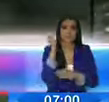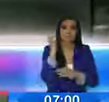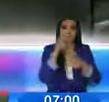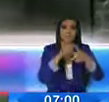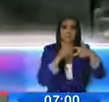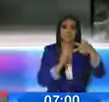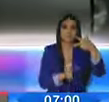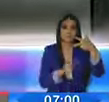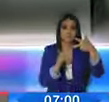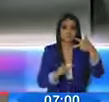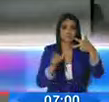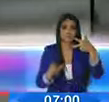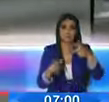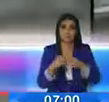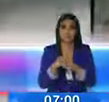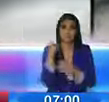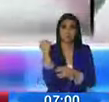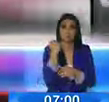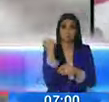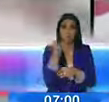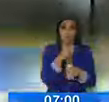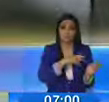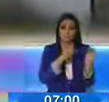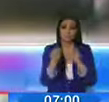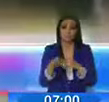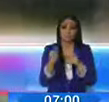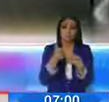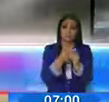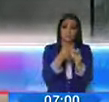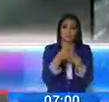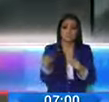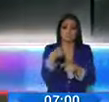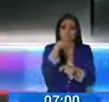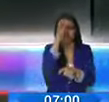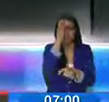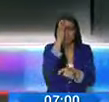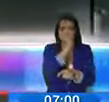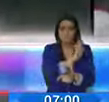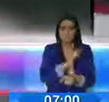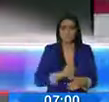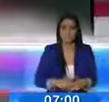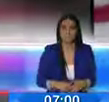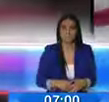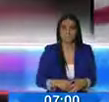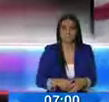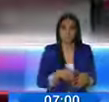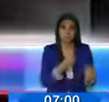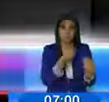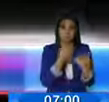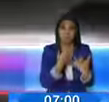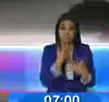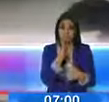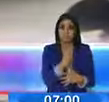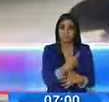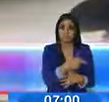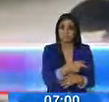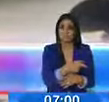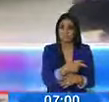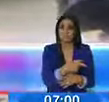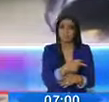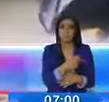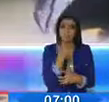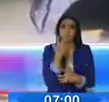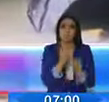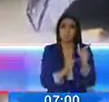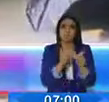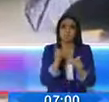personas una ambulancia trasladó hasta una casa de salud cercana a los afectados inicialmente el reporte nos que nos indica nuestra central de alarmas de tres